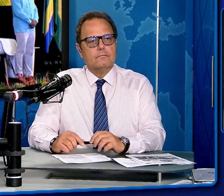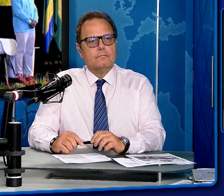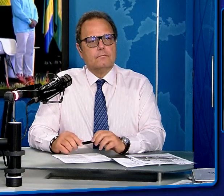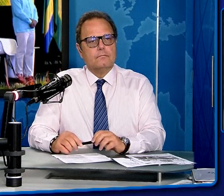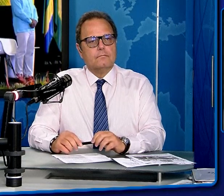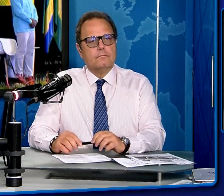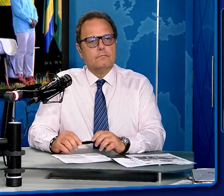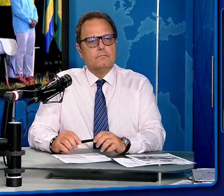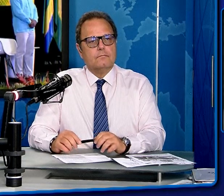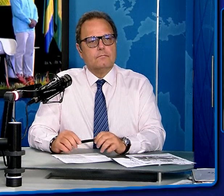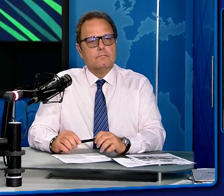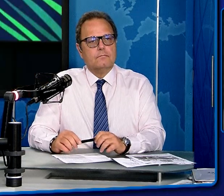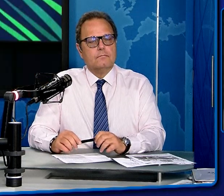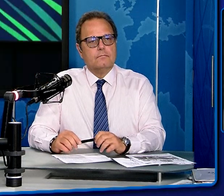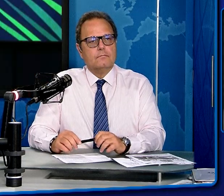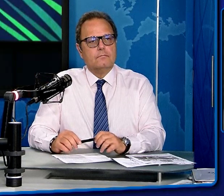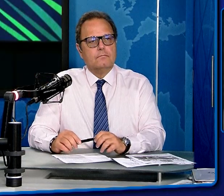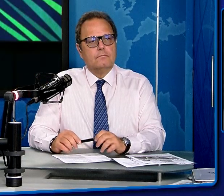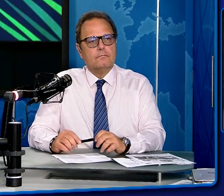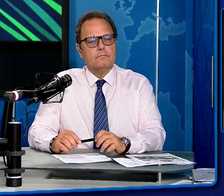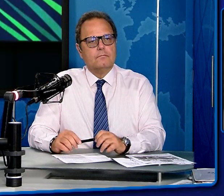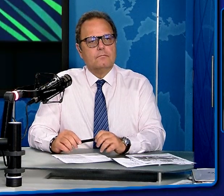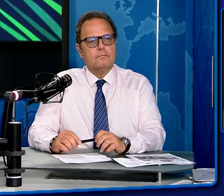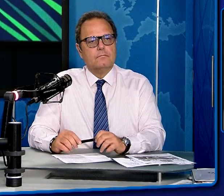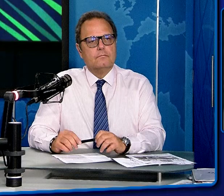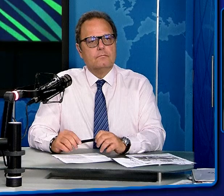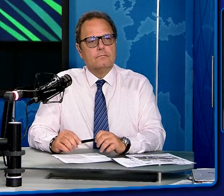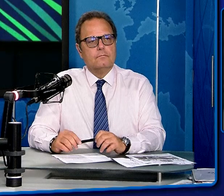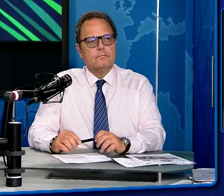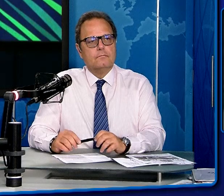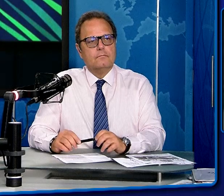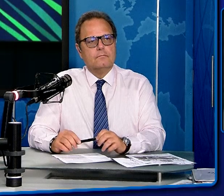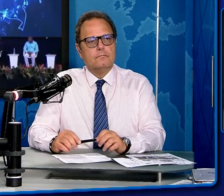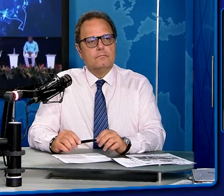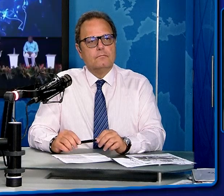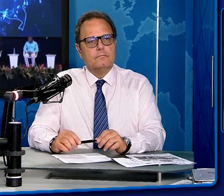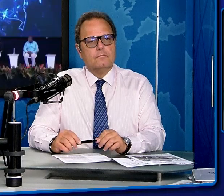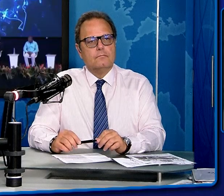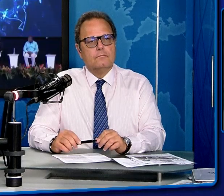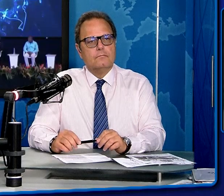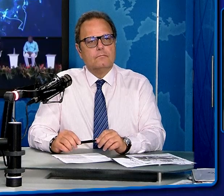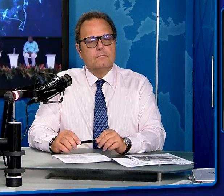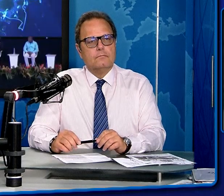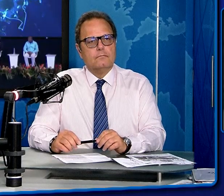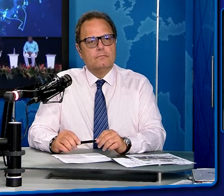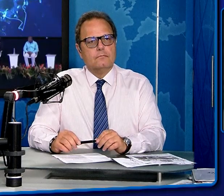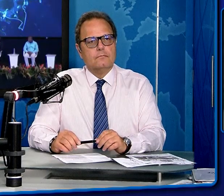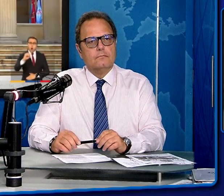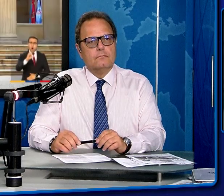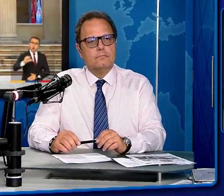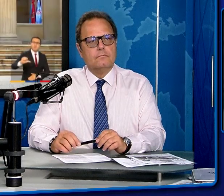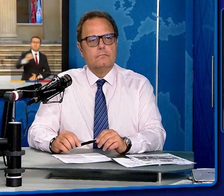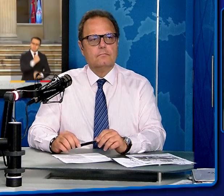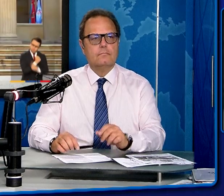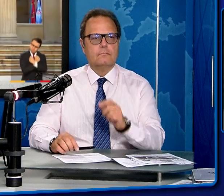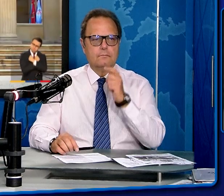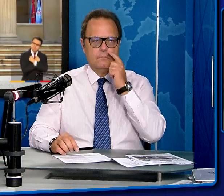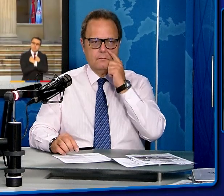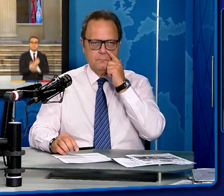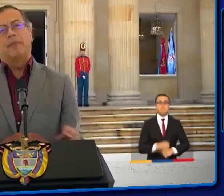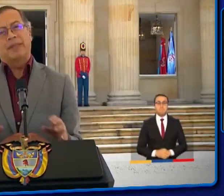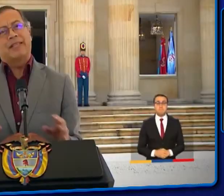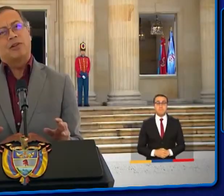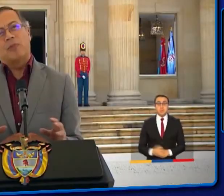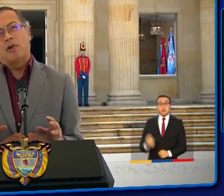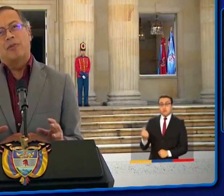cambio en muchos órdenes digamos ese cambio es profundo y es radical sin que llegue a producir